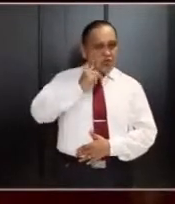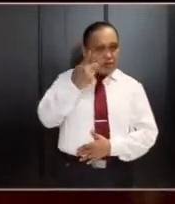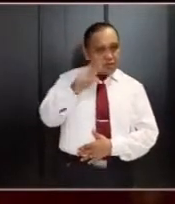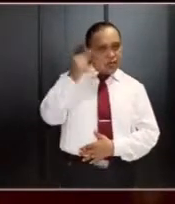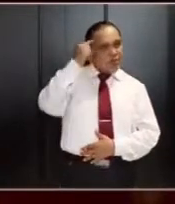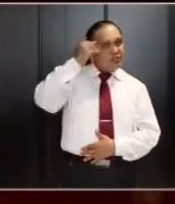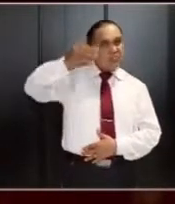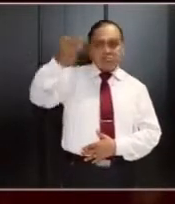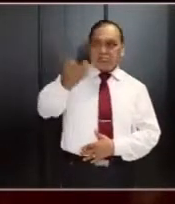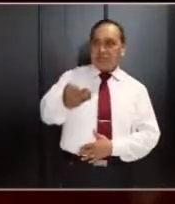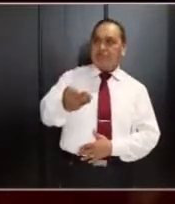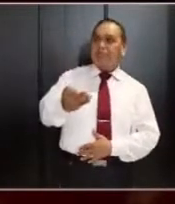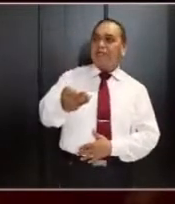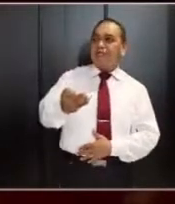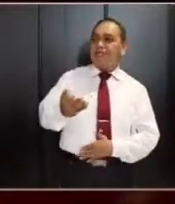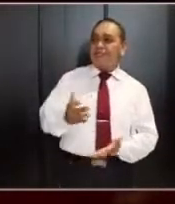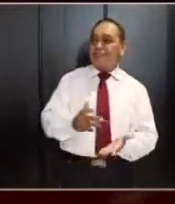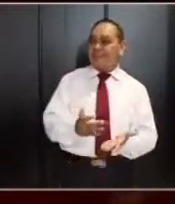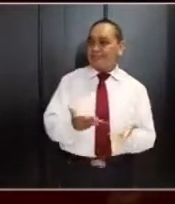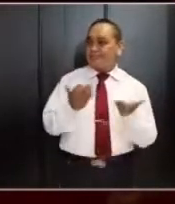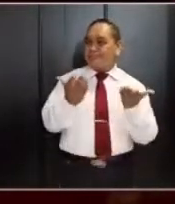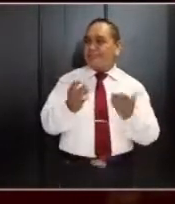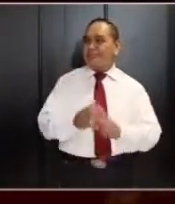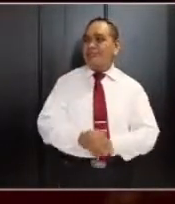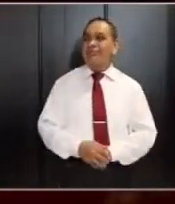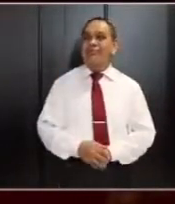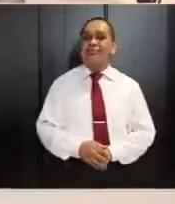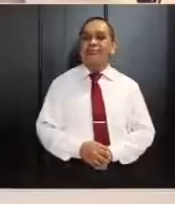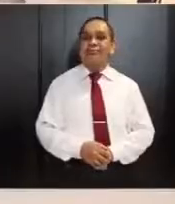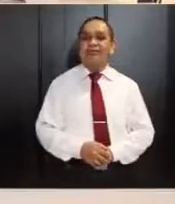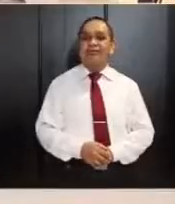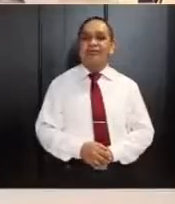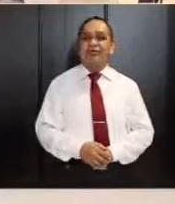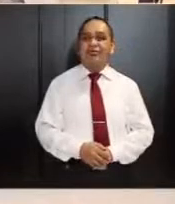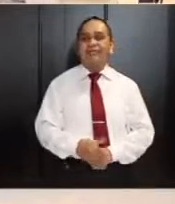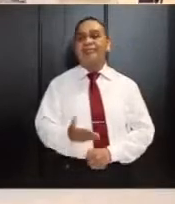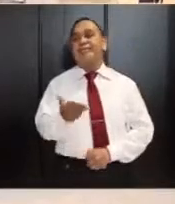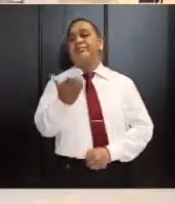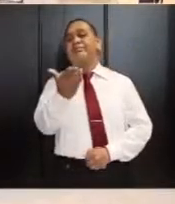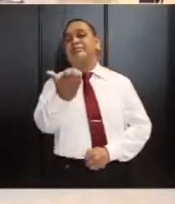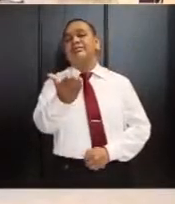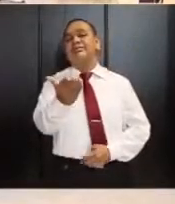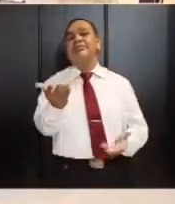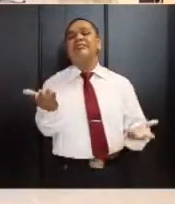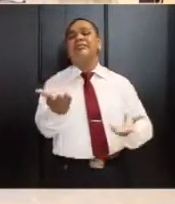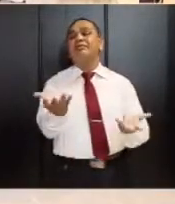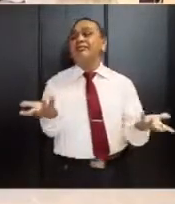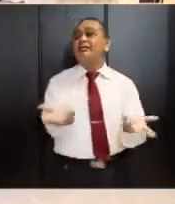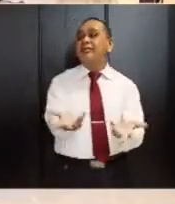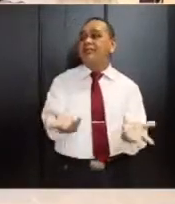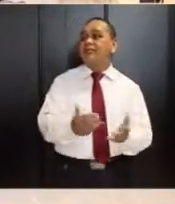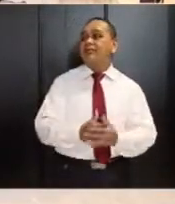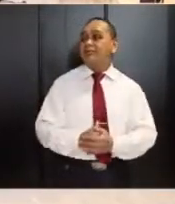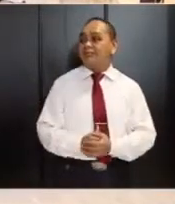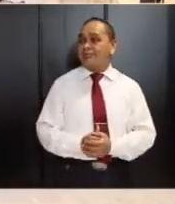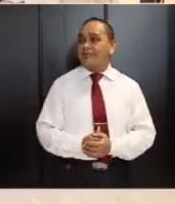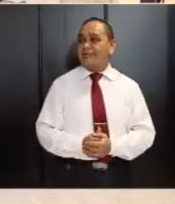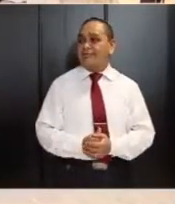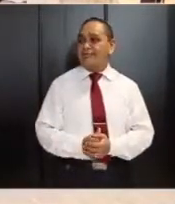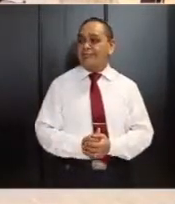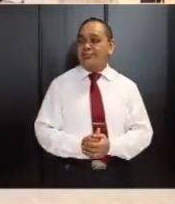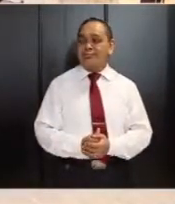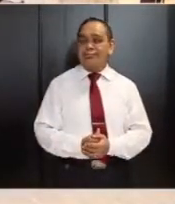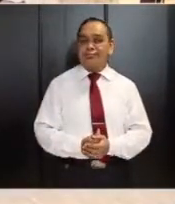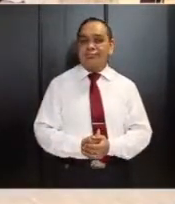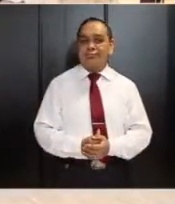inteligente. Gracias. Gracias, mi amor. A ver, ¿y tú, mi amor, qué hubieses hecho que no